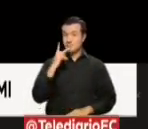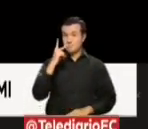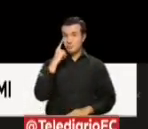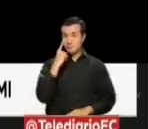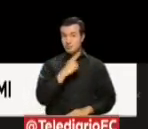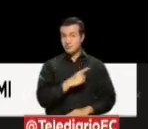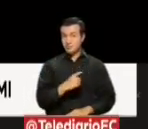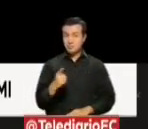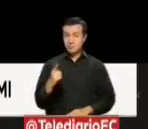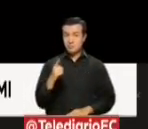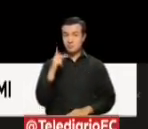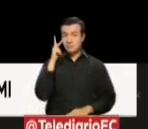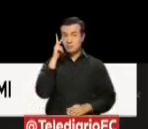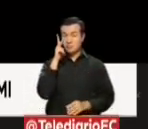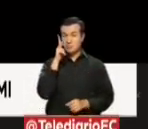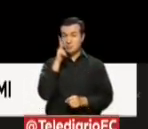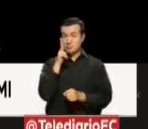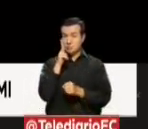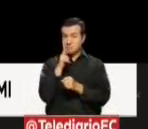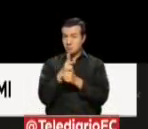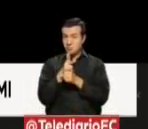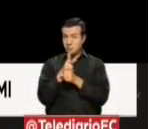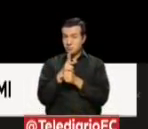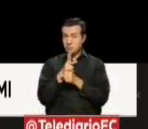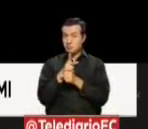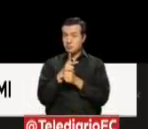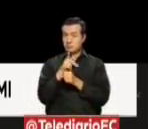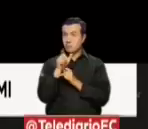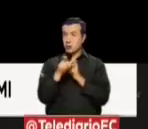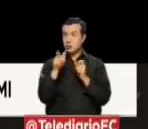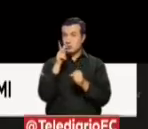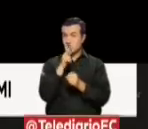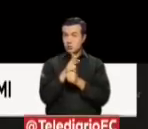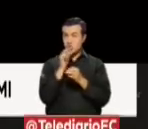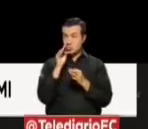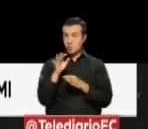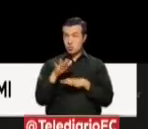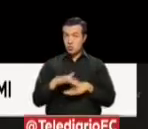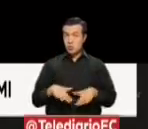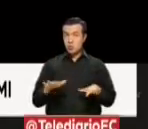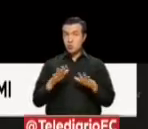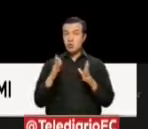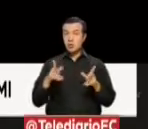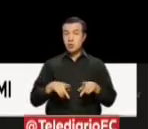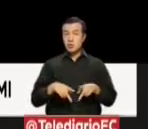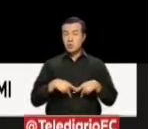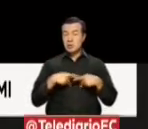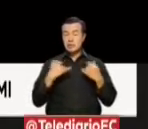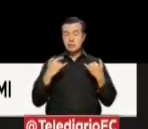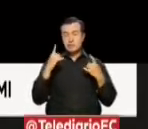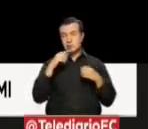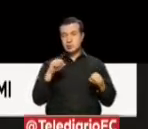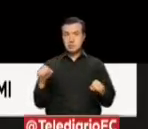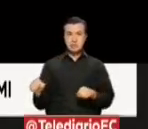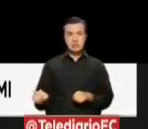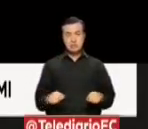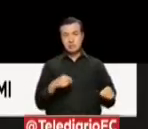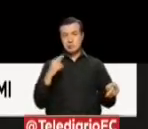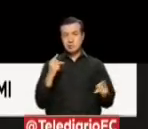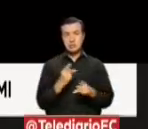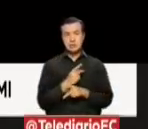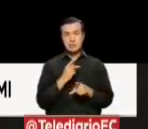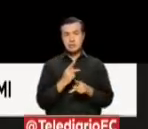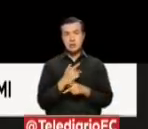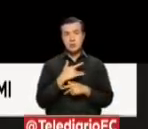que han sido captadas, pues, por las personas que han estado en este lugar y que han estado viviendo este momento realmente de